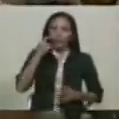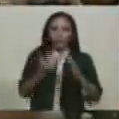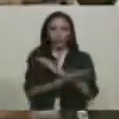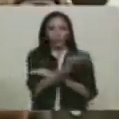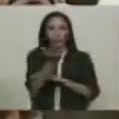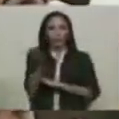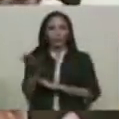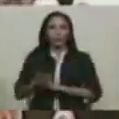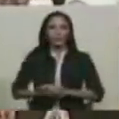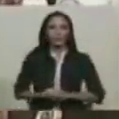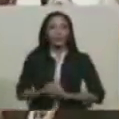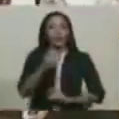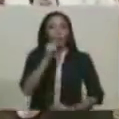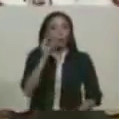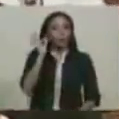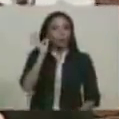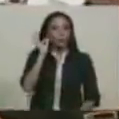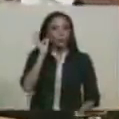Y a todas,